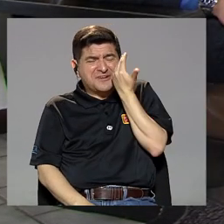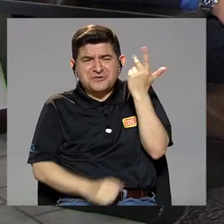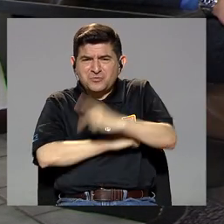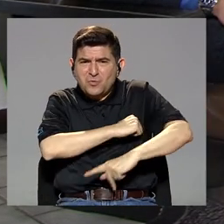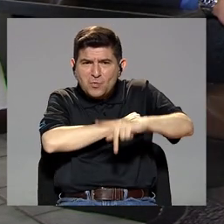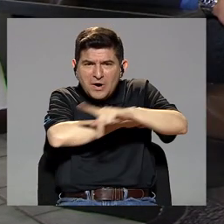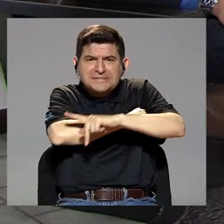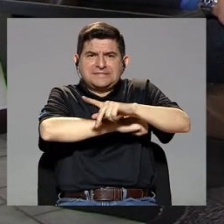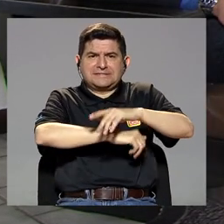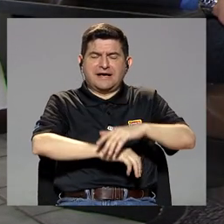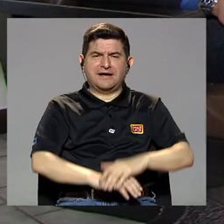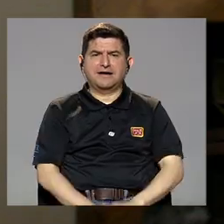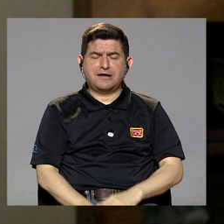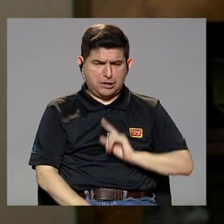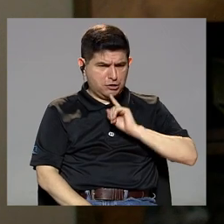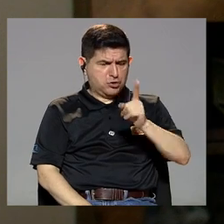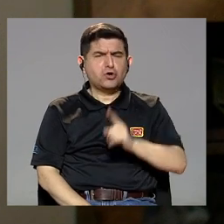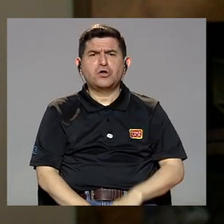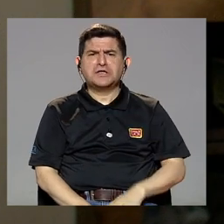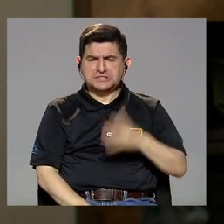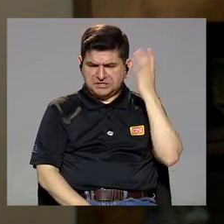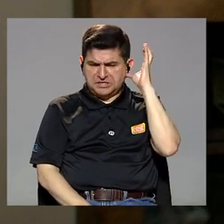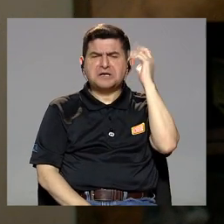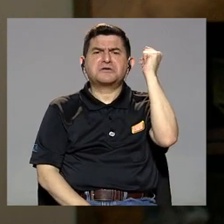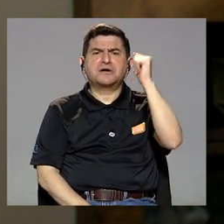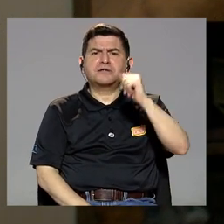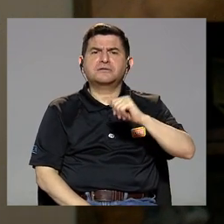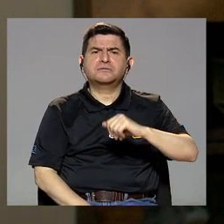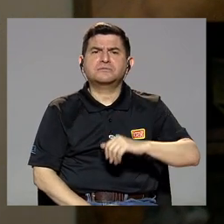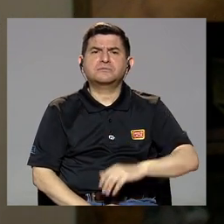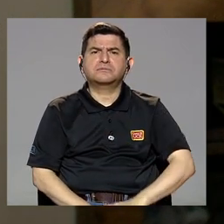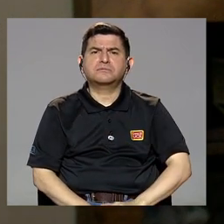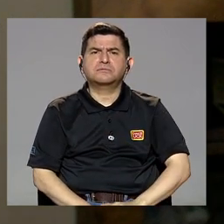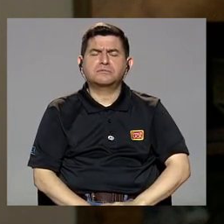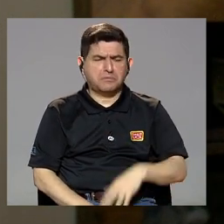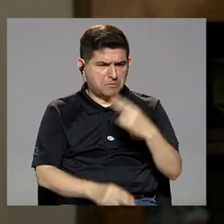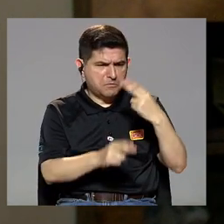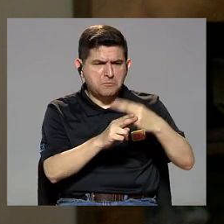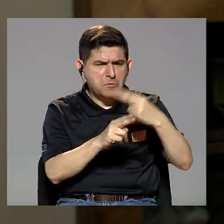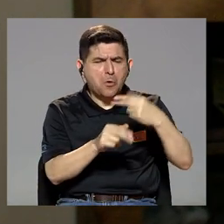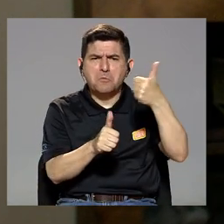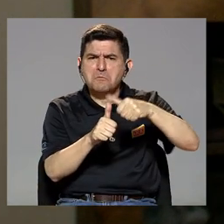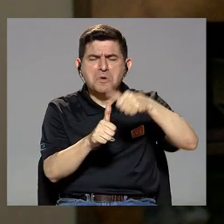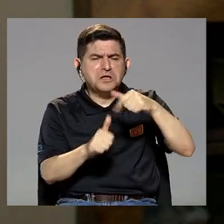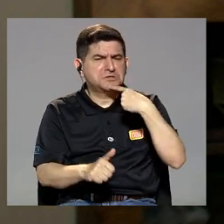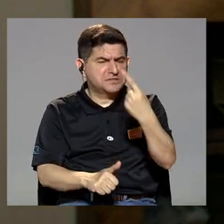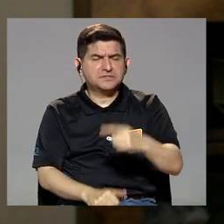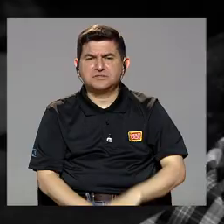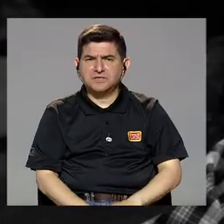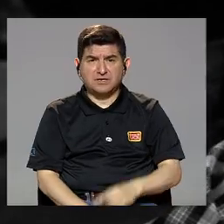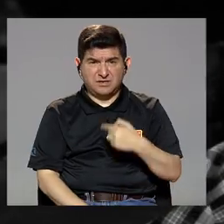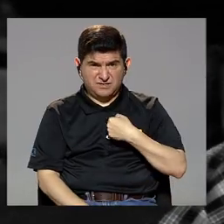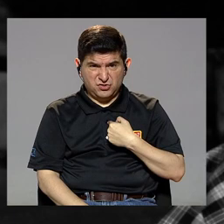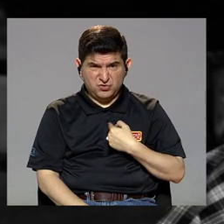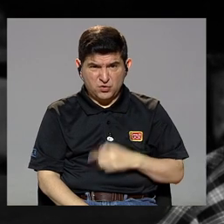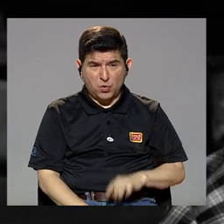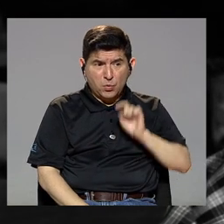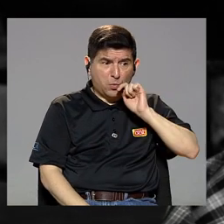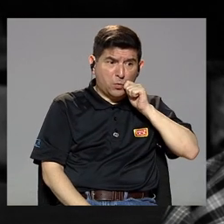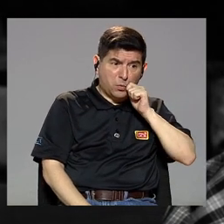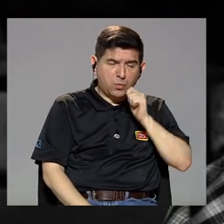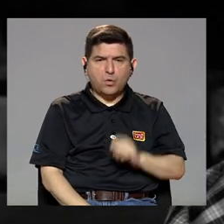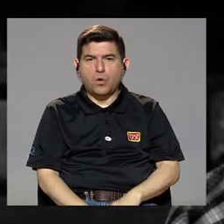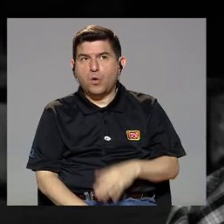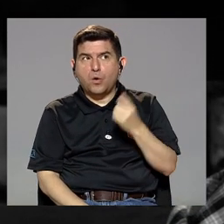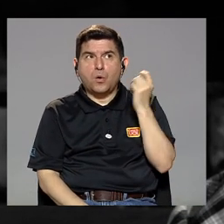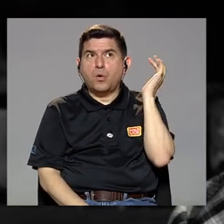y yo lo decía por radio con nombres y apellidos no no era que me guardaban y disimulaba